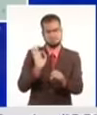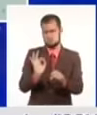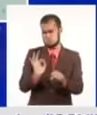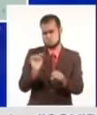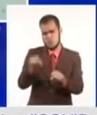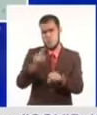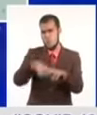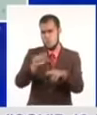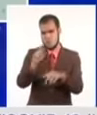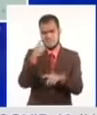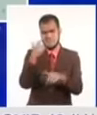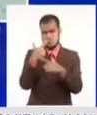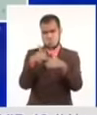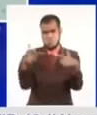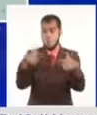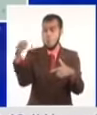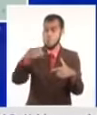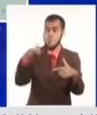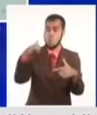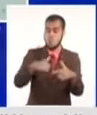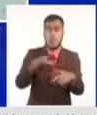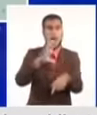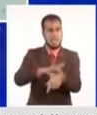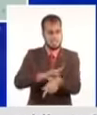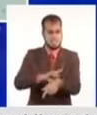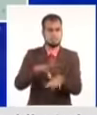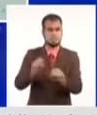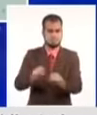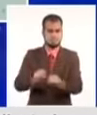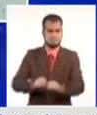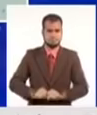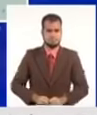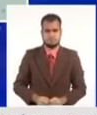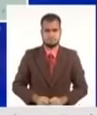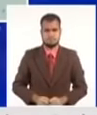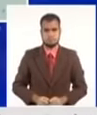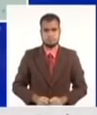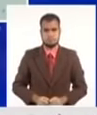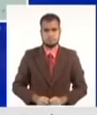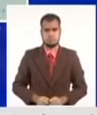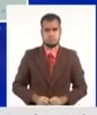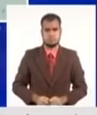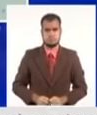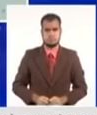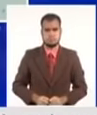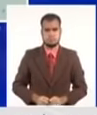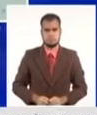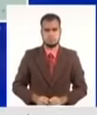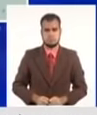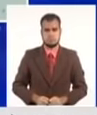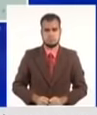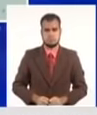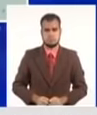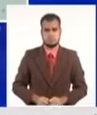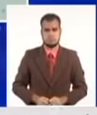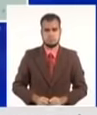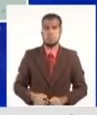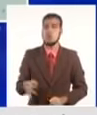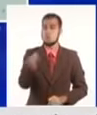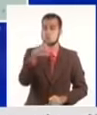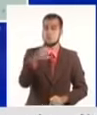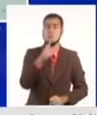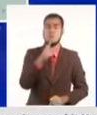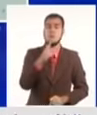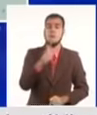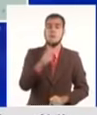un comportamiento superior. Reitero, 12 casos importados, ahí los tienen. 3 del municipio de